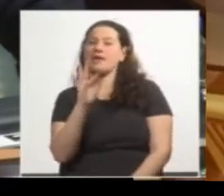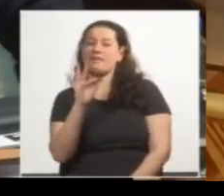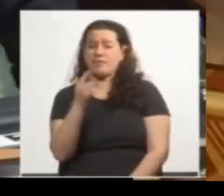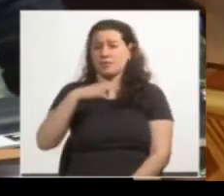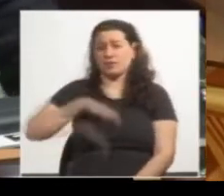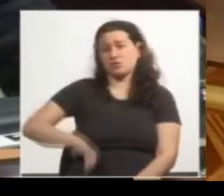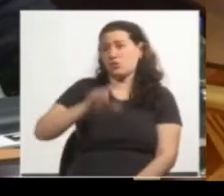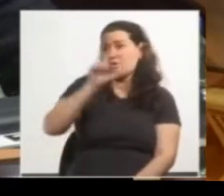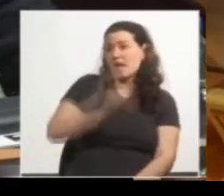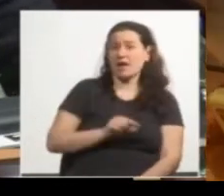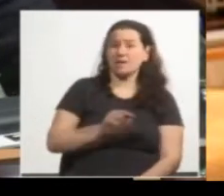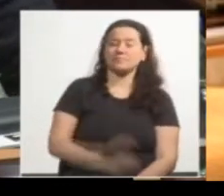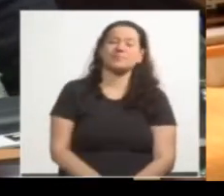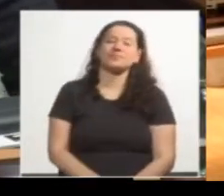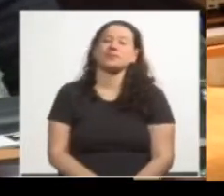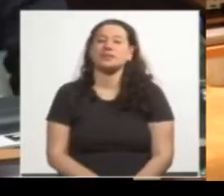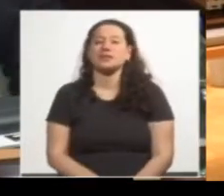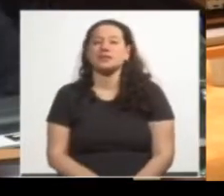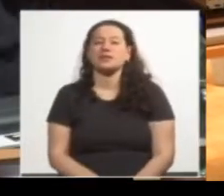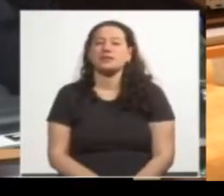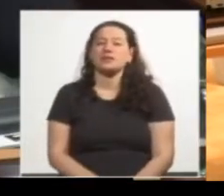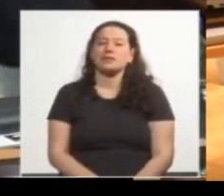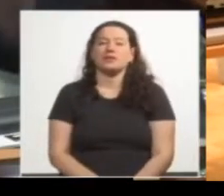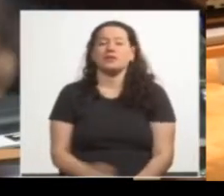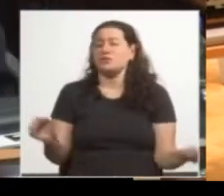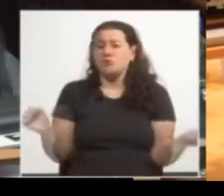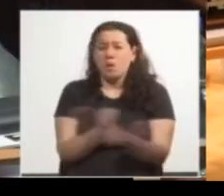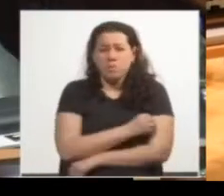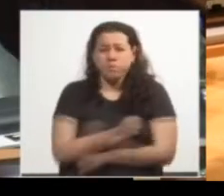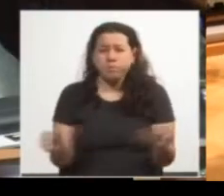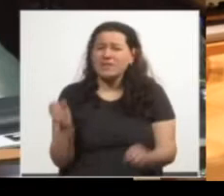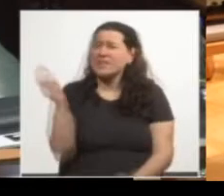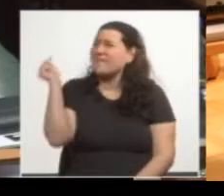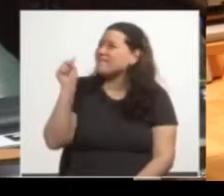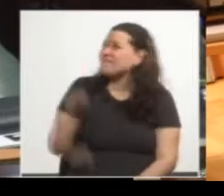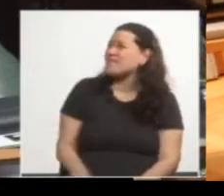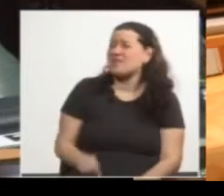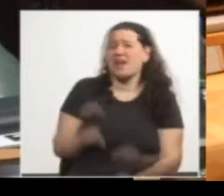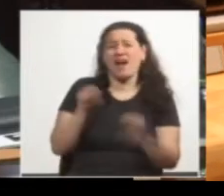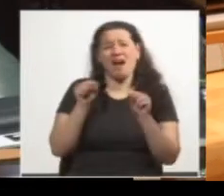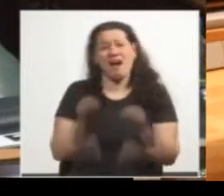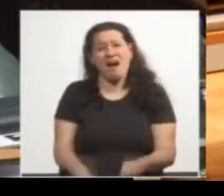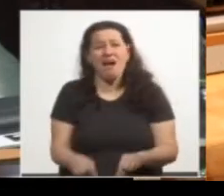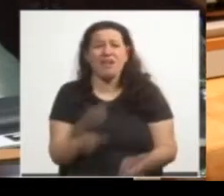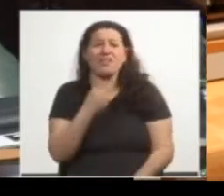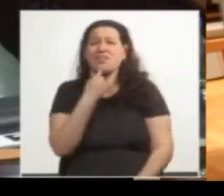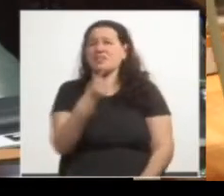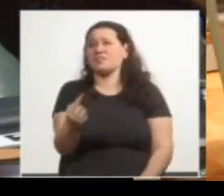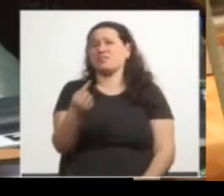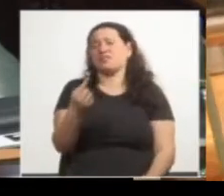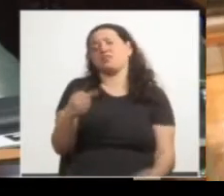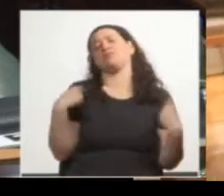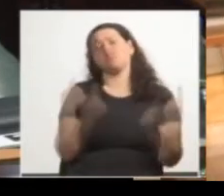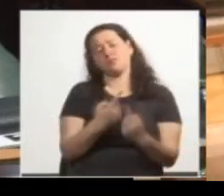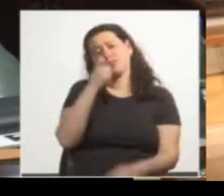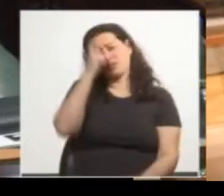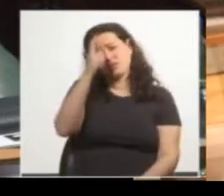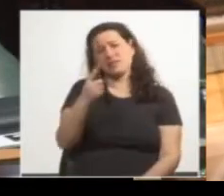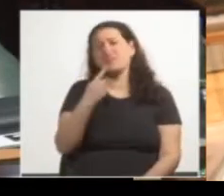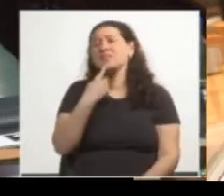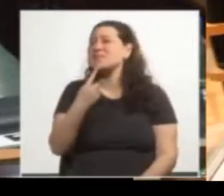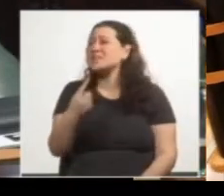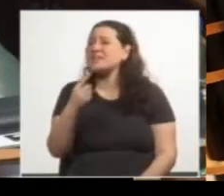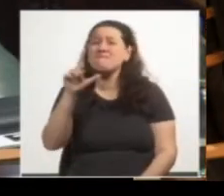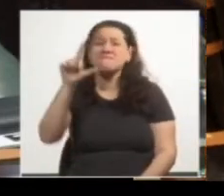salario entonces no se puede venir a sostener acá con un grado de honestidad intelectual es decir que se le bajó